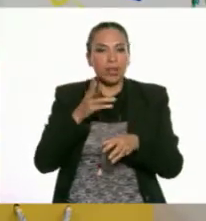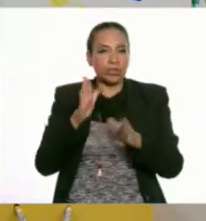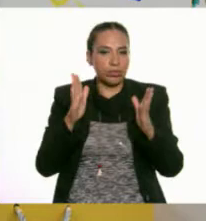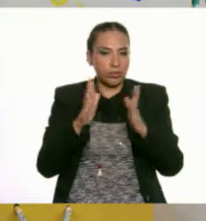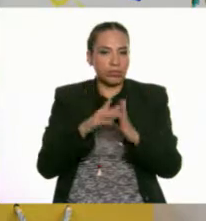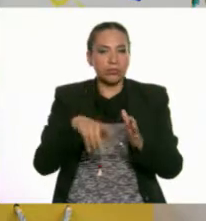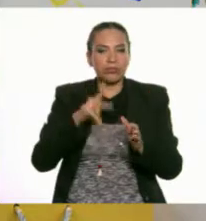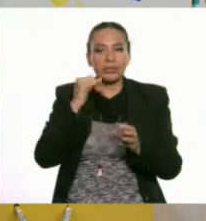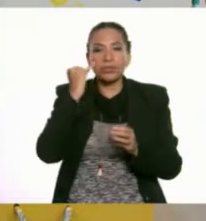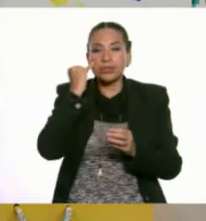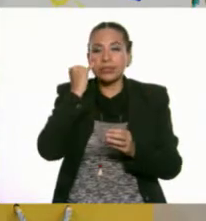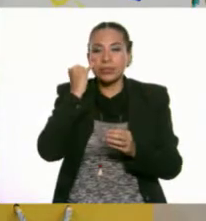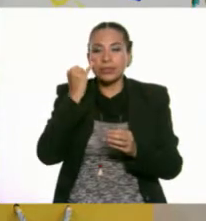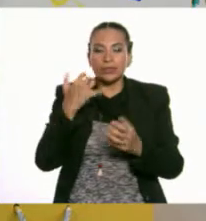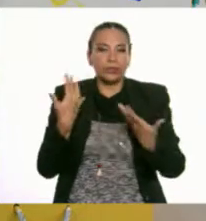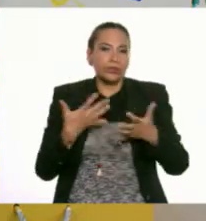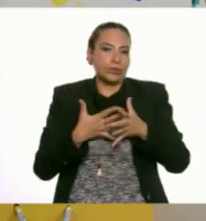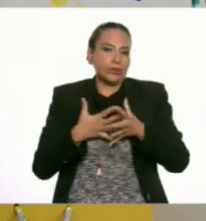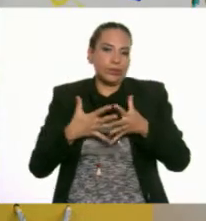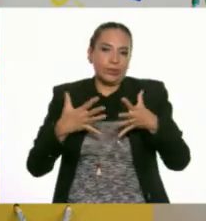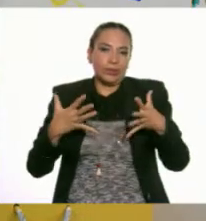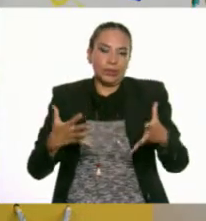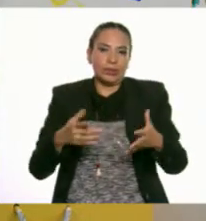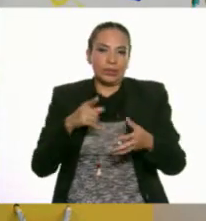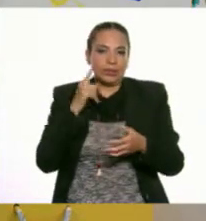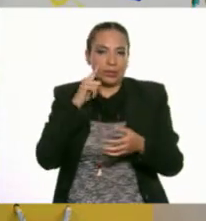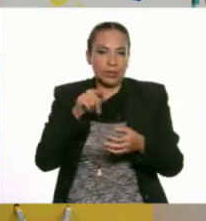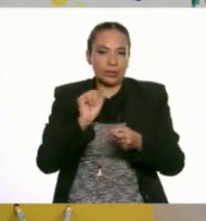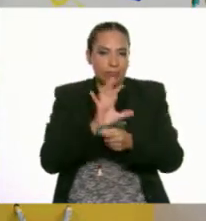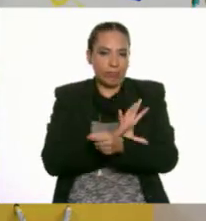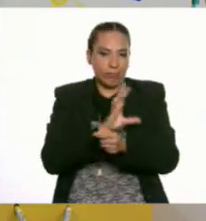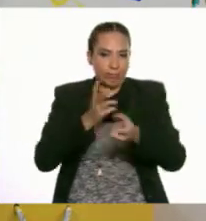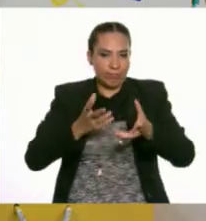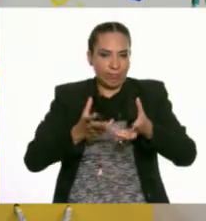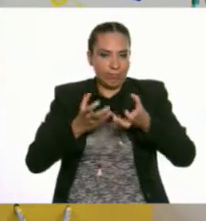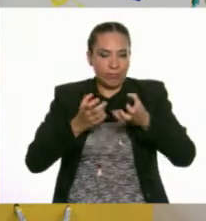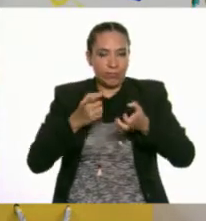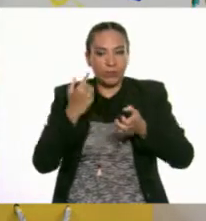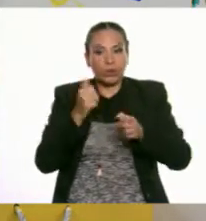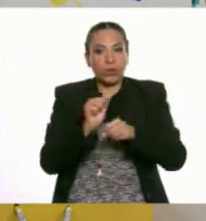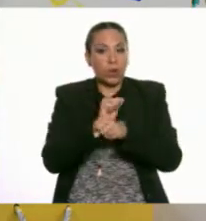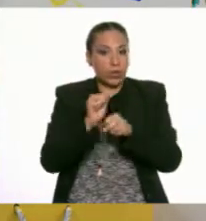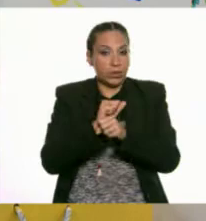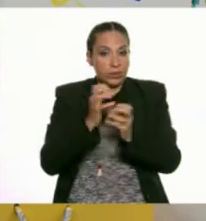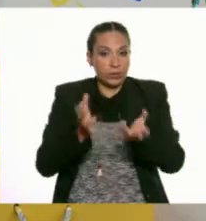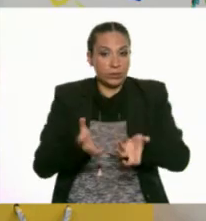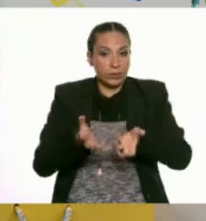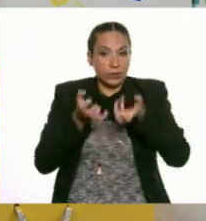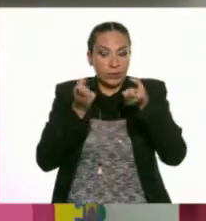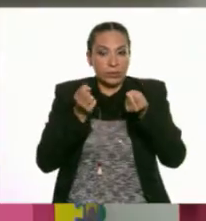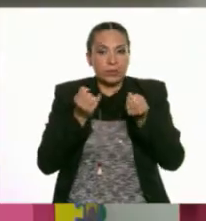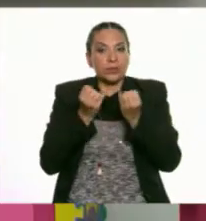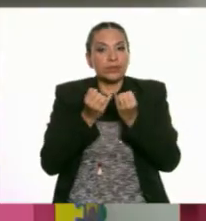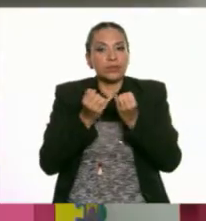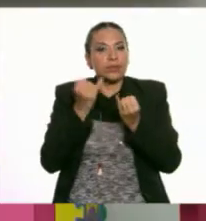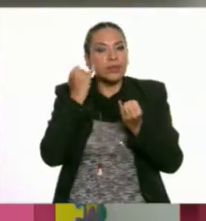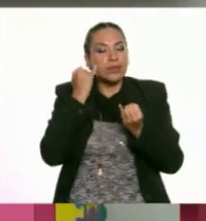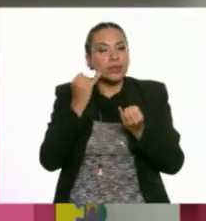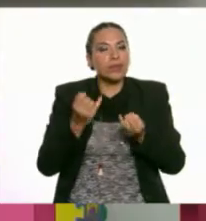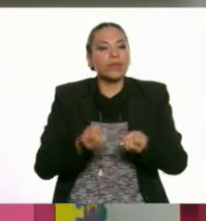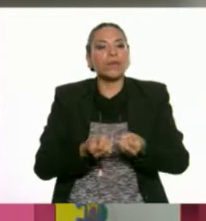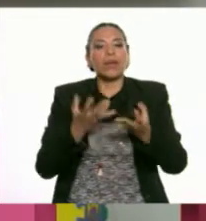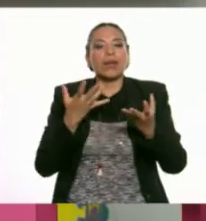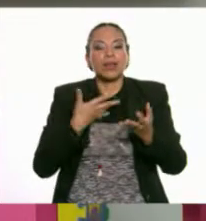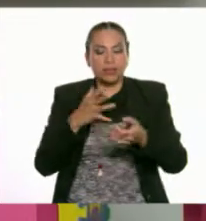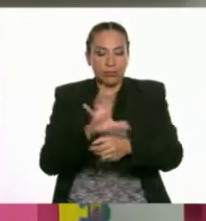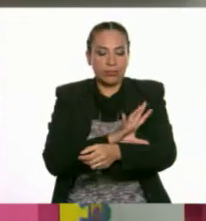pequeño, pero ¿te imaginas de qué tamaño tiene que ser un electroimán para que pueda cargar un coche? Sí, y también me imagino la cantidad